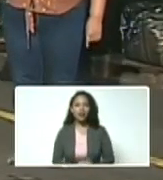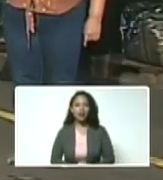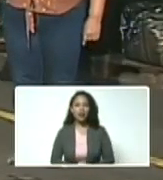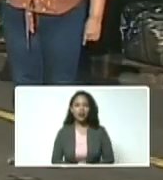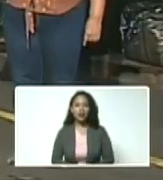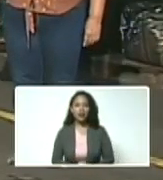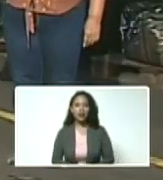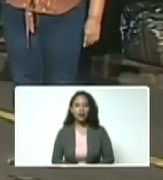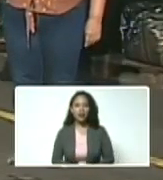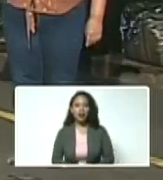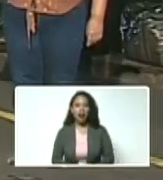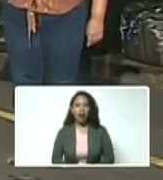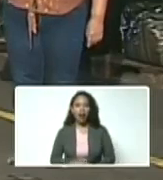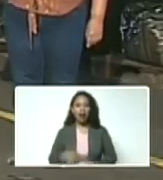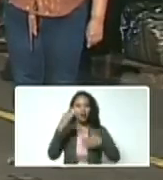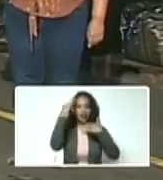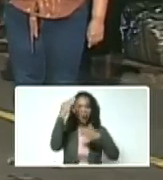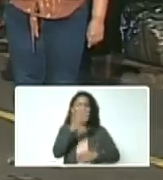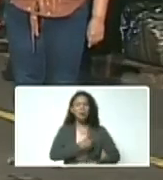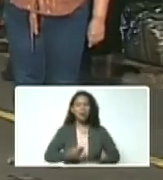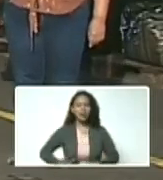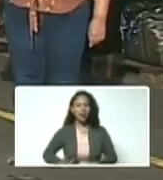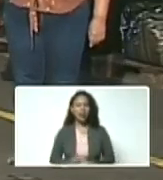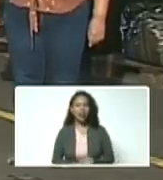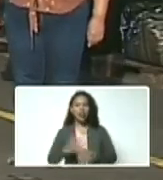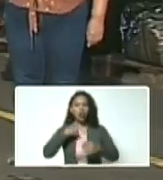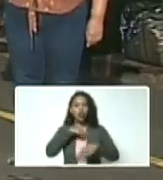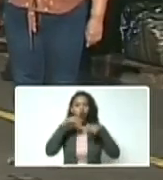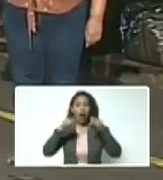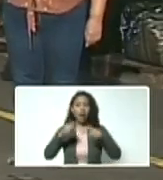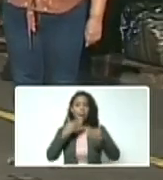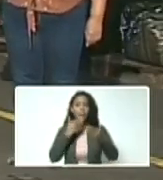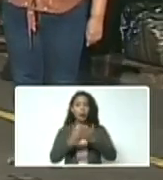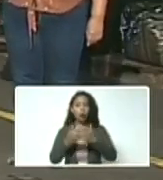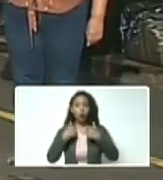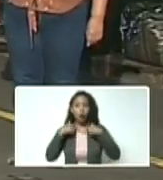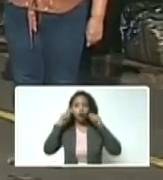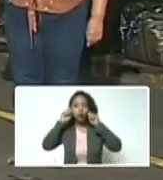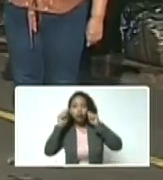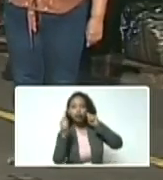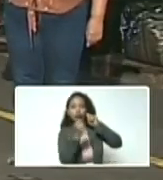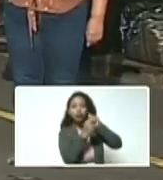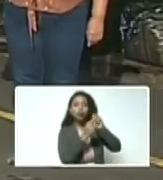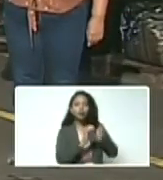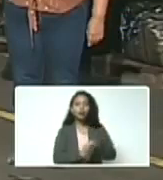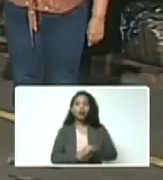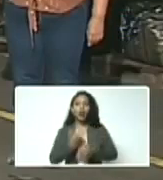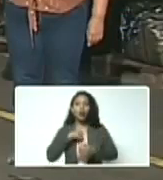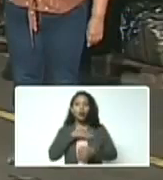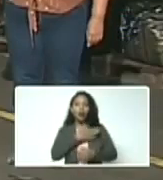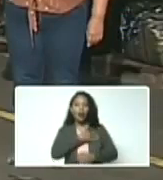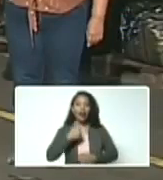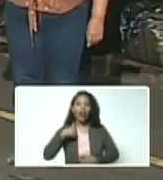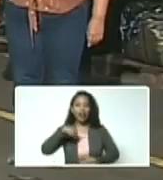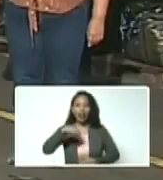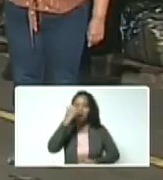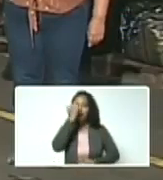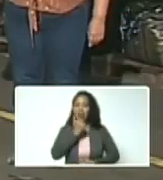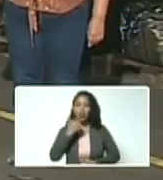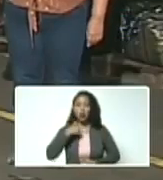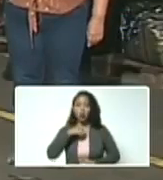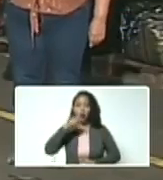Al saludo, presidente. Estamos desde aquí, permiso para retirarme el tapaboca en nuestra querida Valencia.